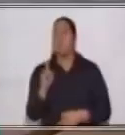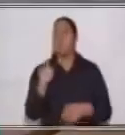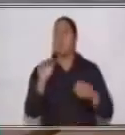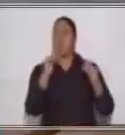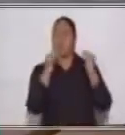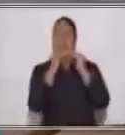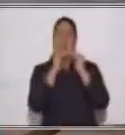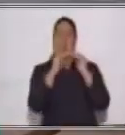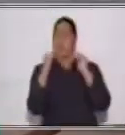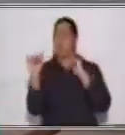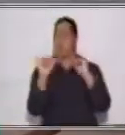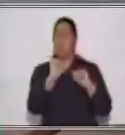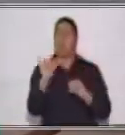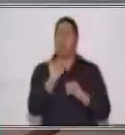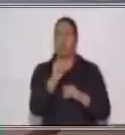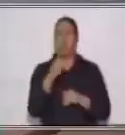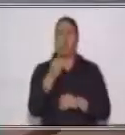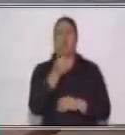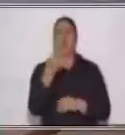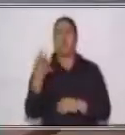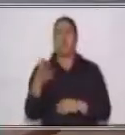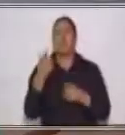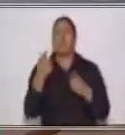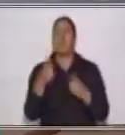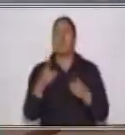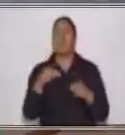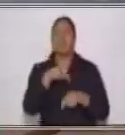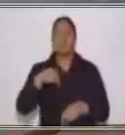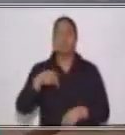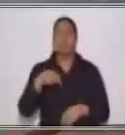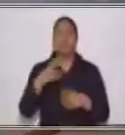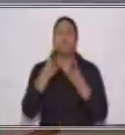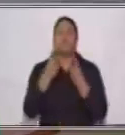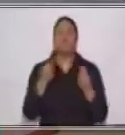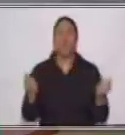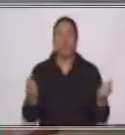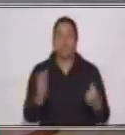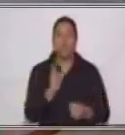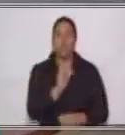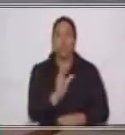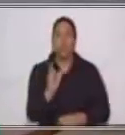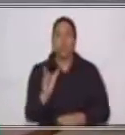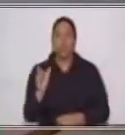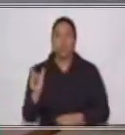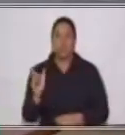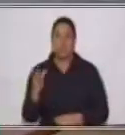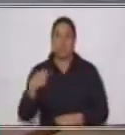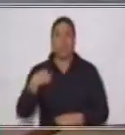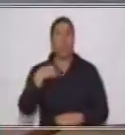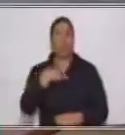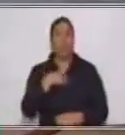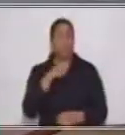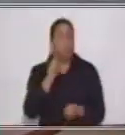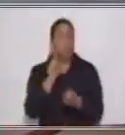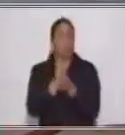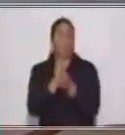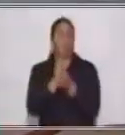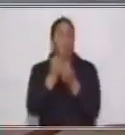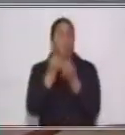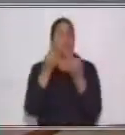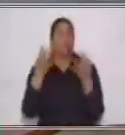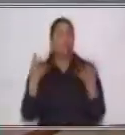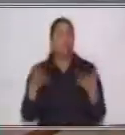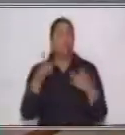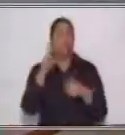llama solución de una ecuación. Entonces, cuando encontramos el valor numérico de una incógnita